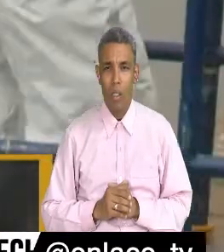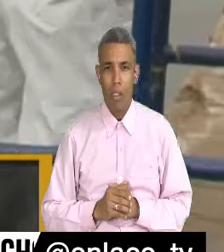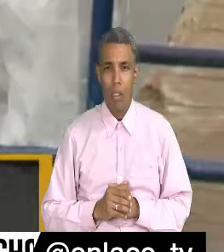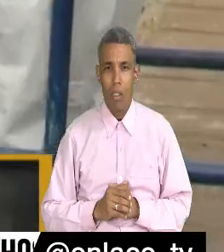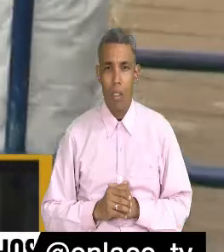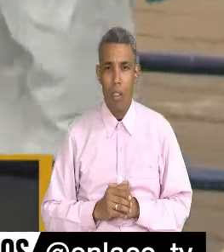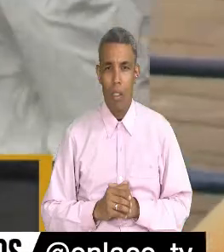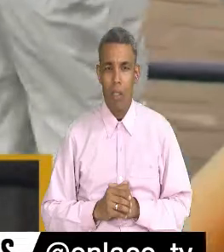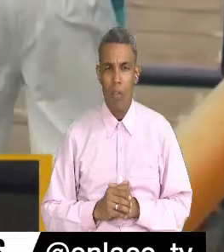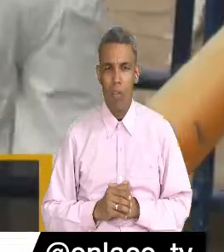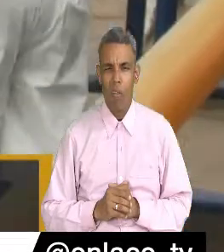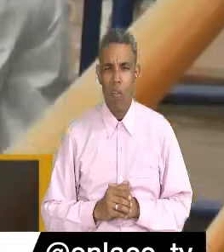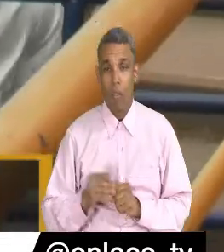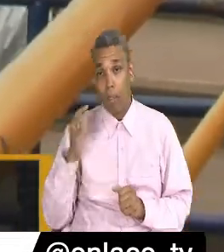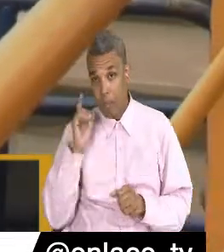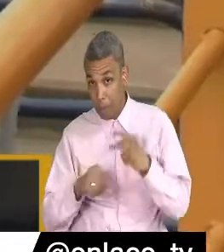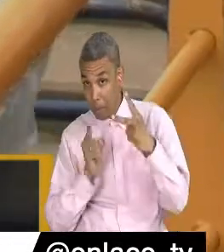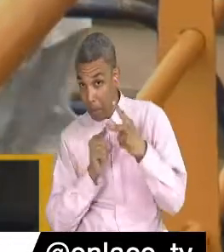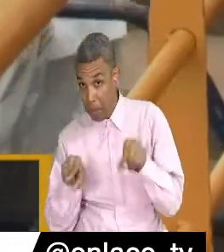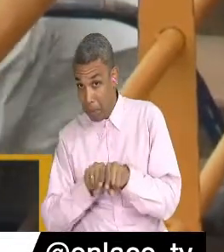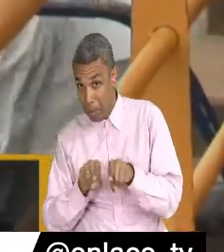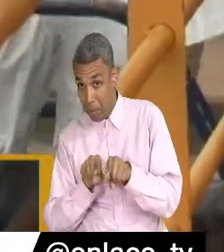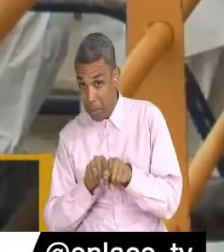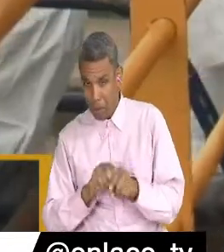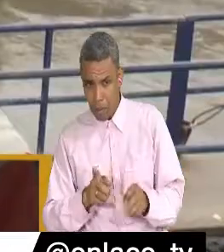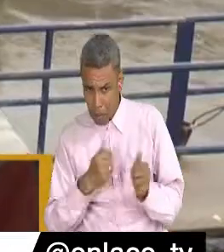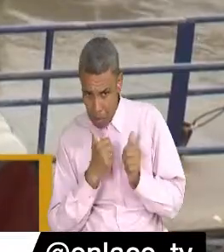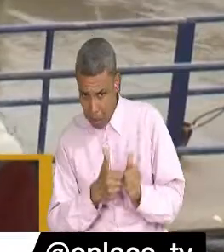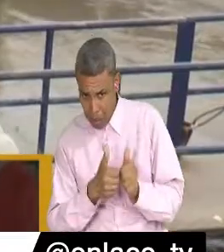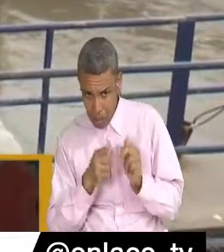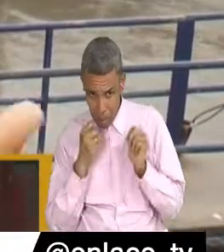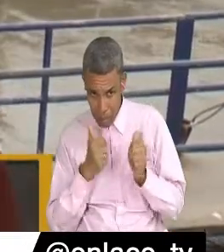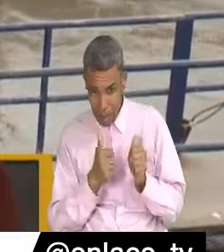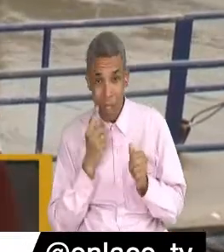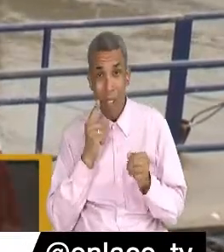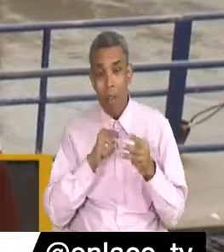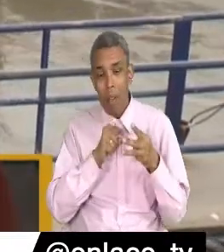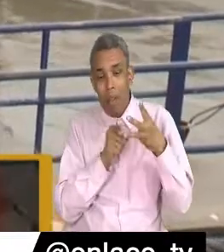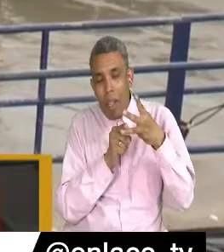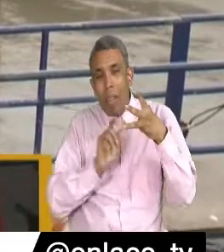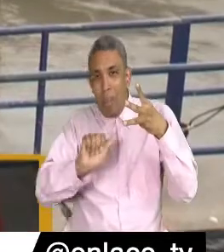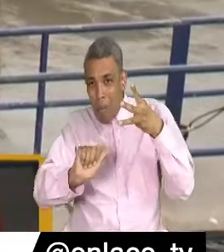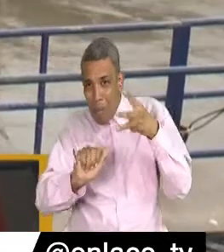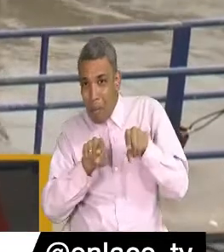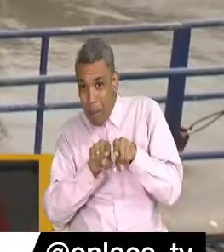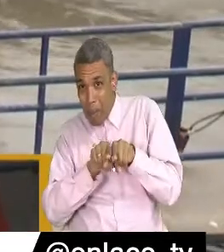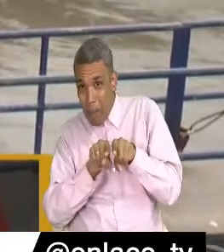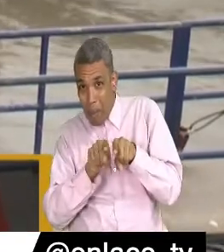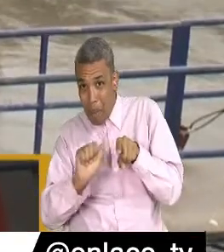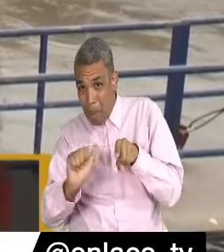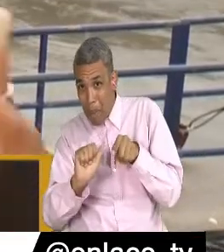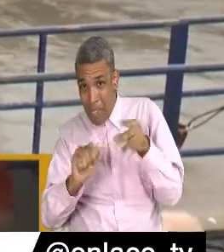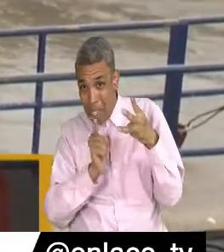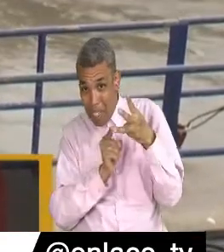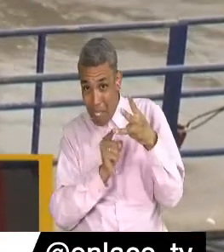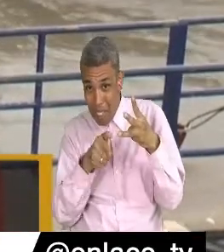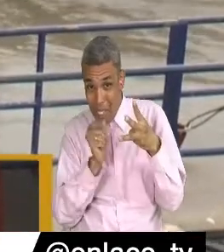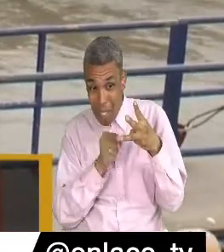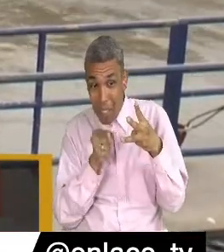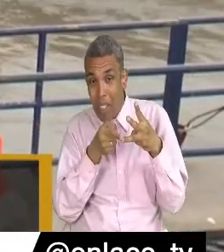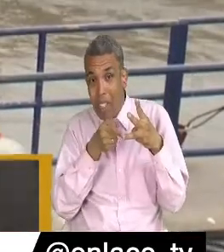así, que así. Entonces mi hermana Isabel le gritó a Kingo, Ale se está ahogando. Entonces mi hermano